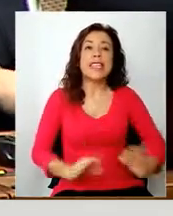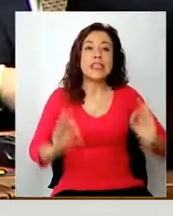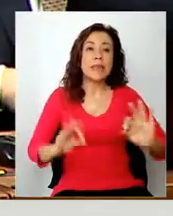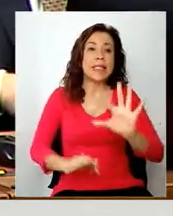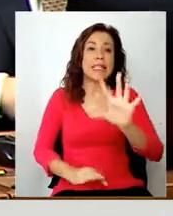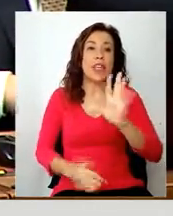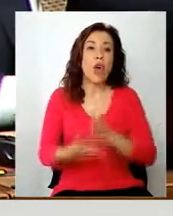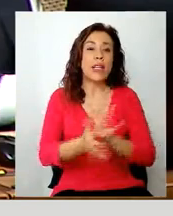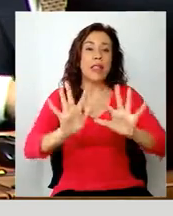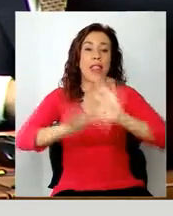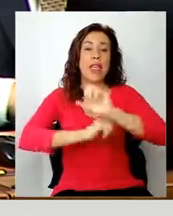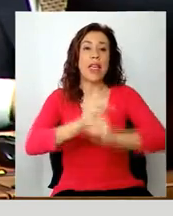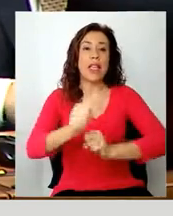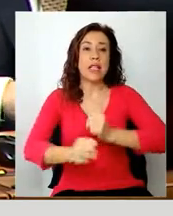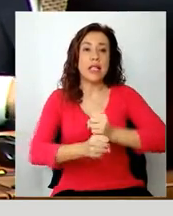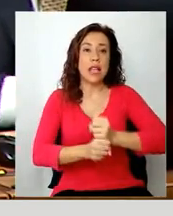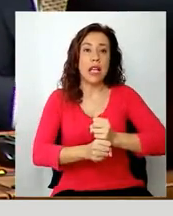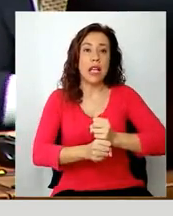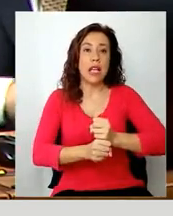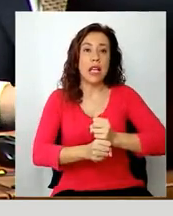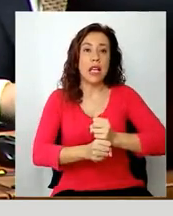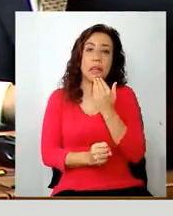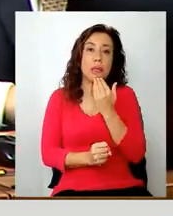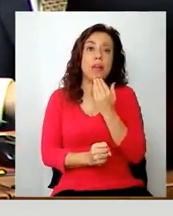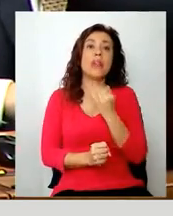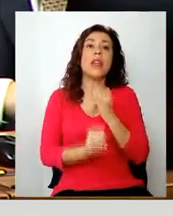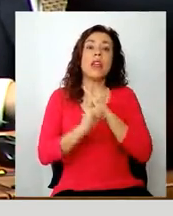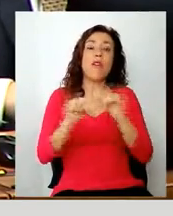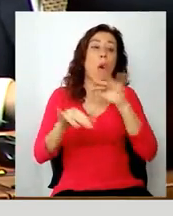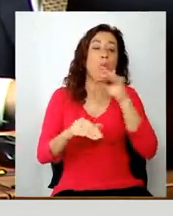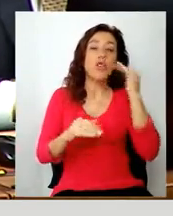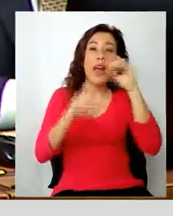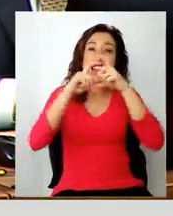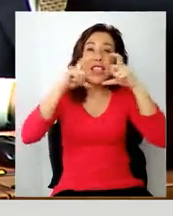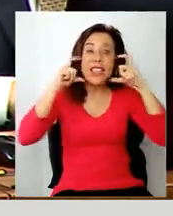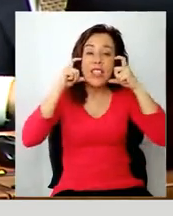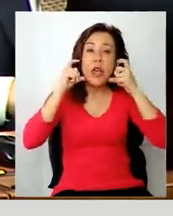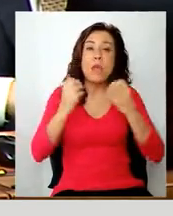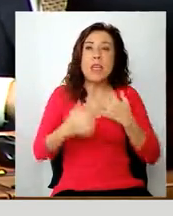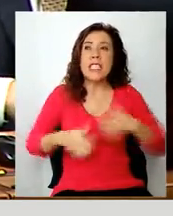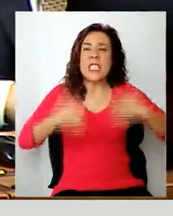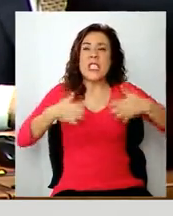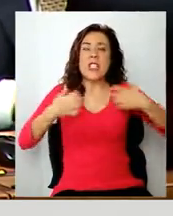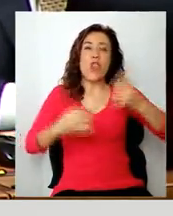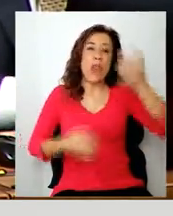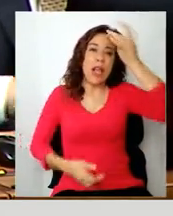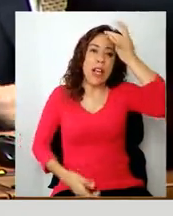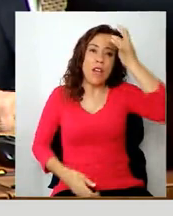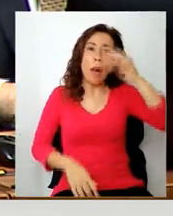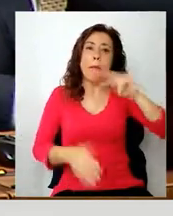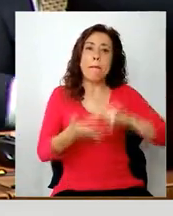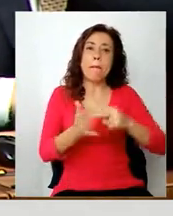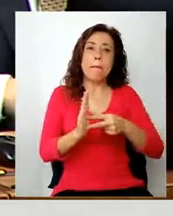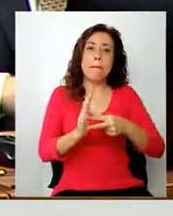años y además se ha reportado que su uso en niños genera irritabilidad dolores de cabeza problemas de